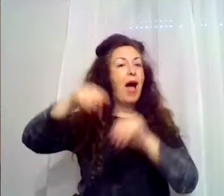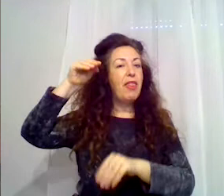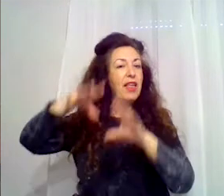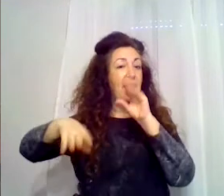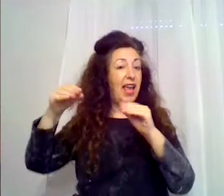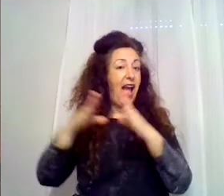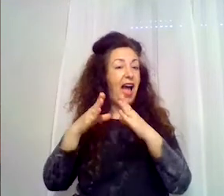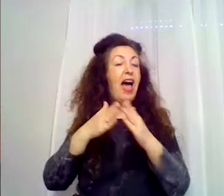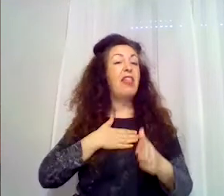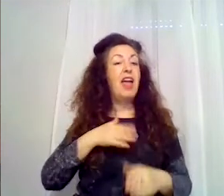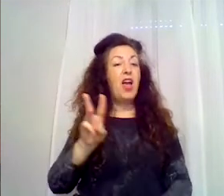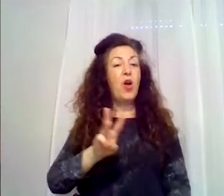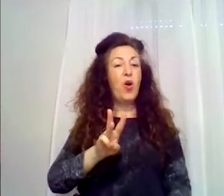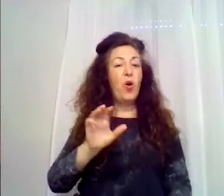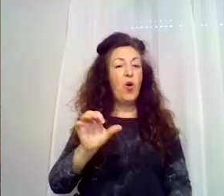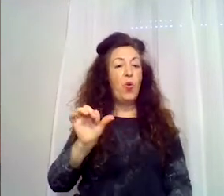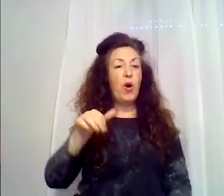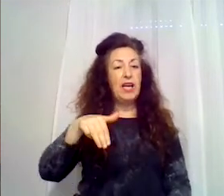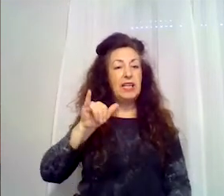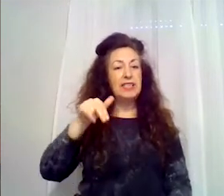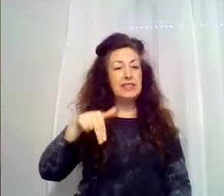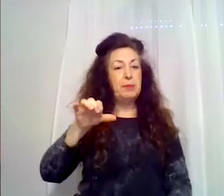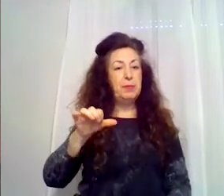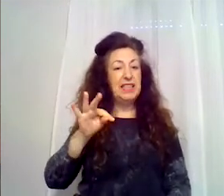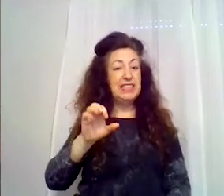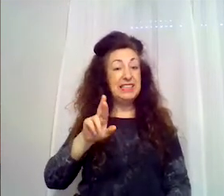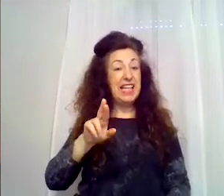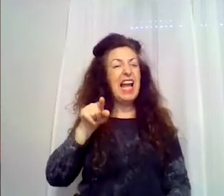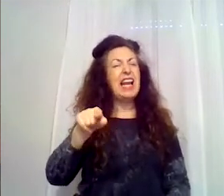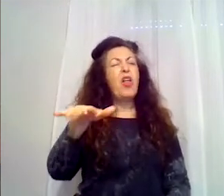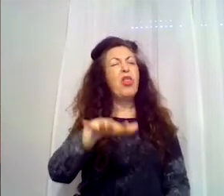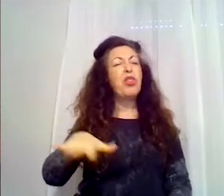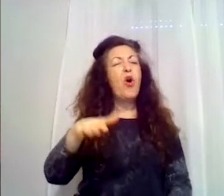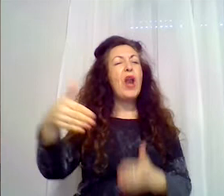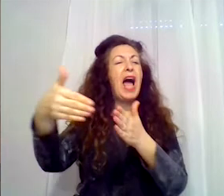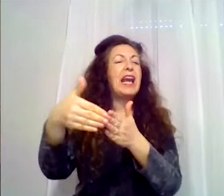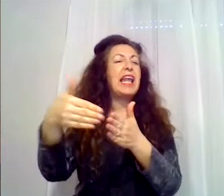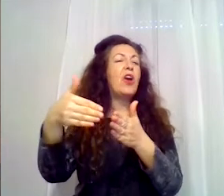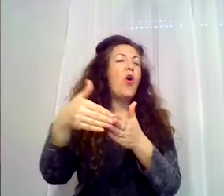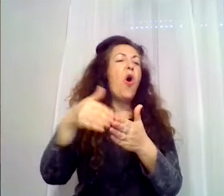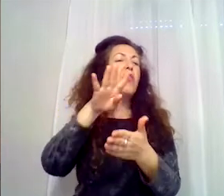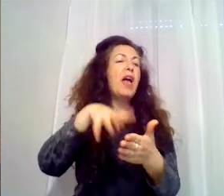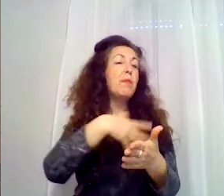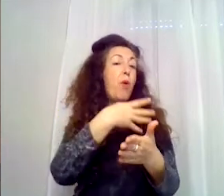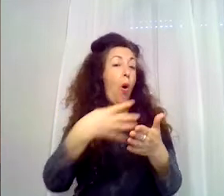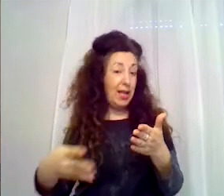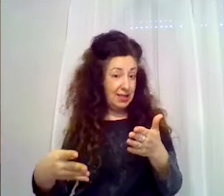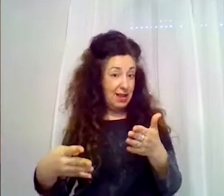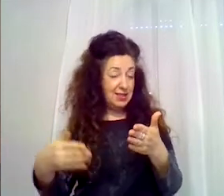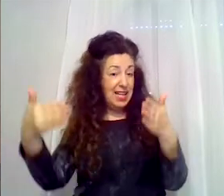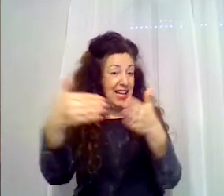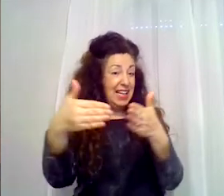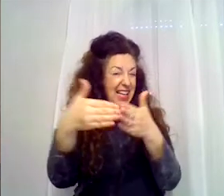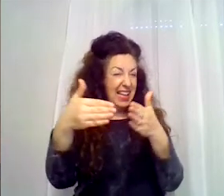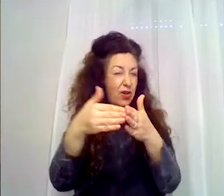a Christopher Marlowe de una obra que aparece un año después de su muerte, ya estás aprobando y estás aceptando que Christopher